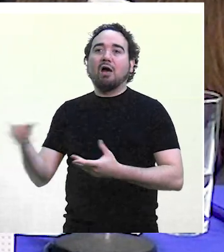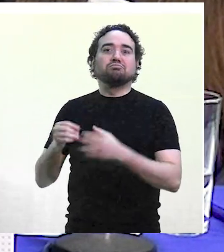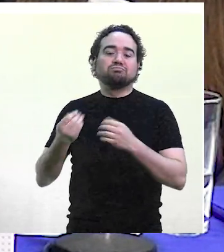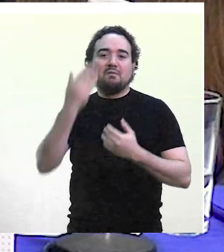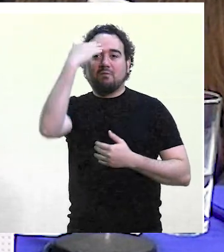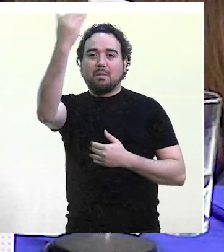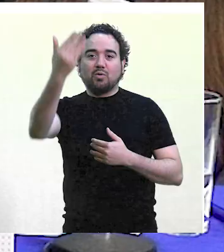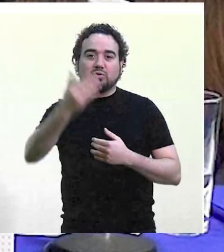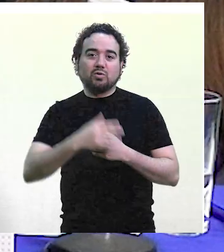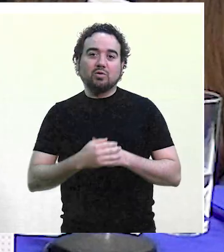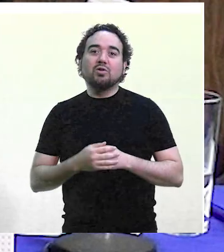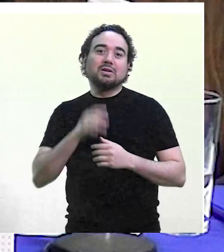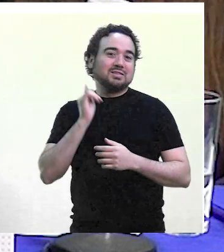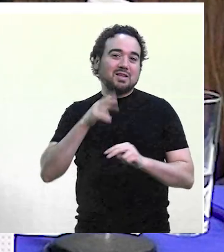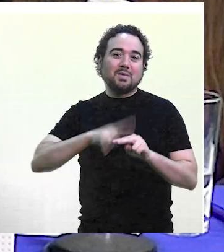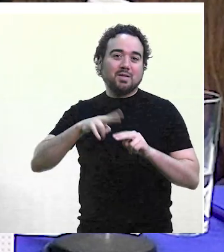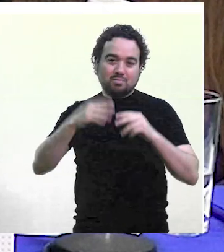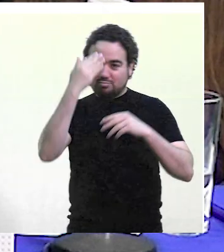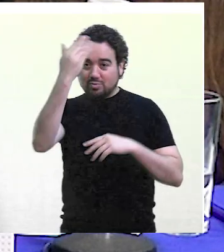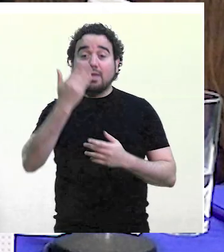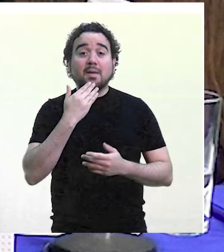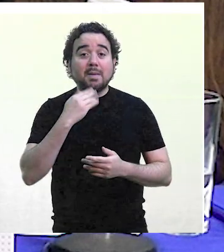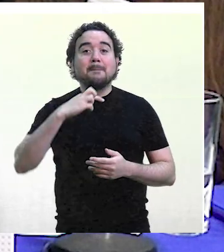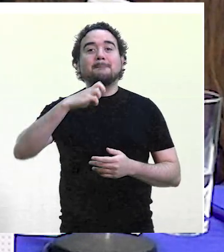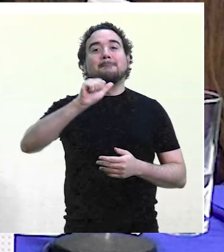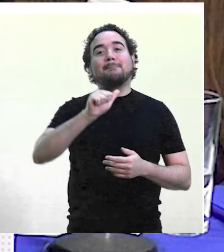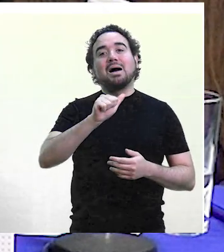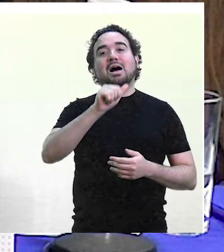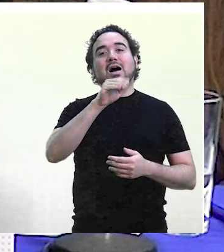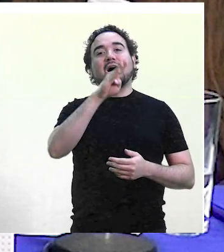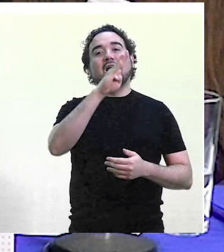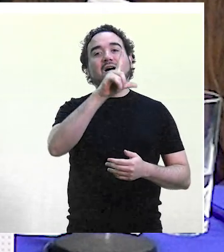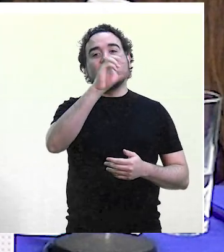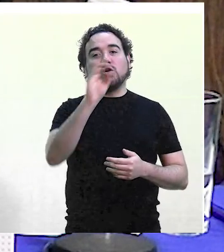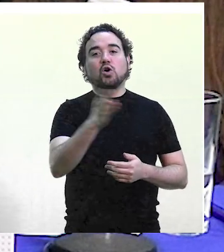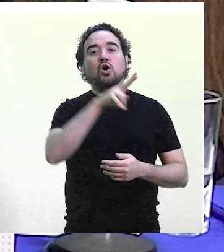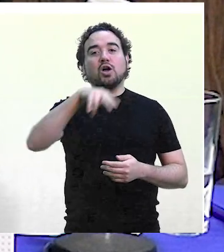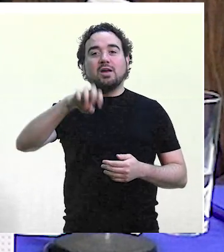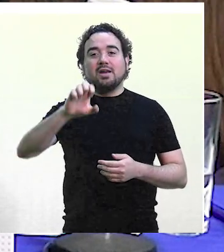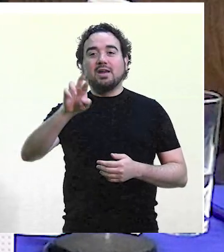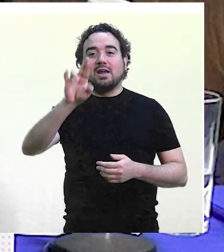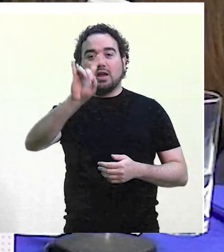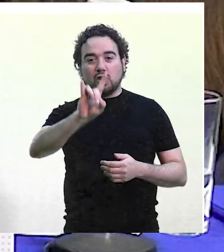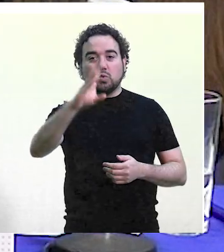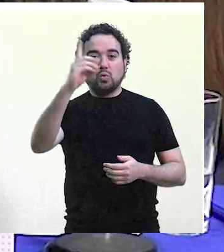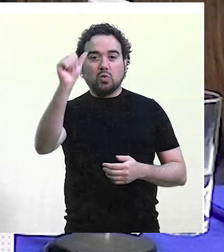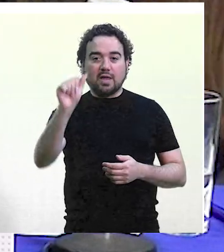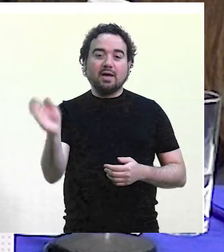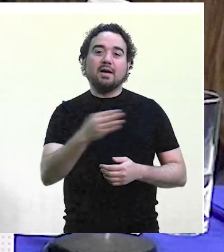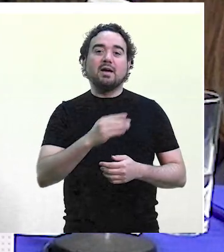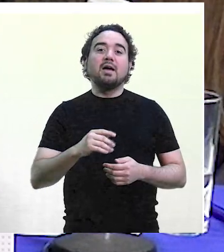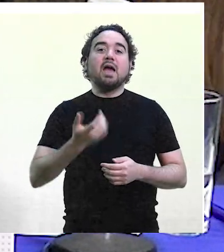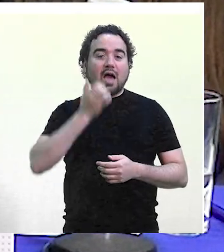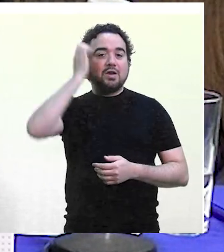y un éxito con las mujeres, siempre hemos dicho, nuestro gran Pablo Neruda, Claro. pero a ver, nuestra gran Gabriela Mistral y nuestro